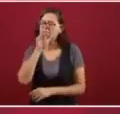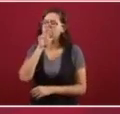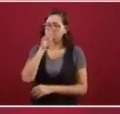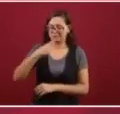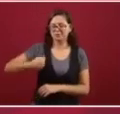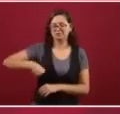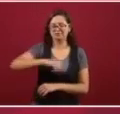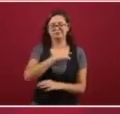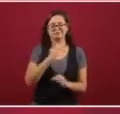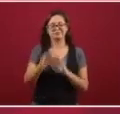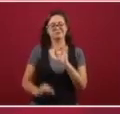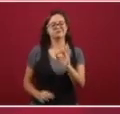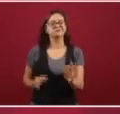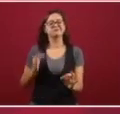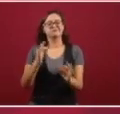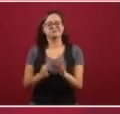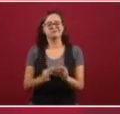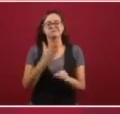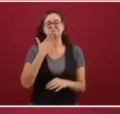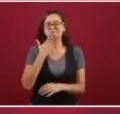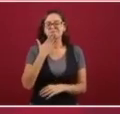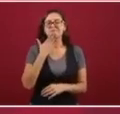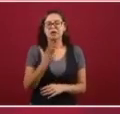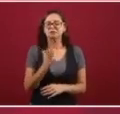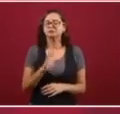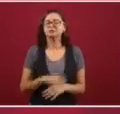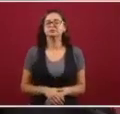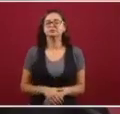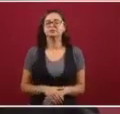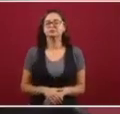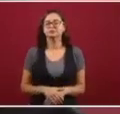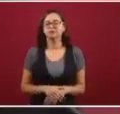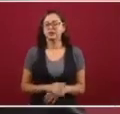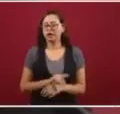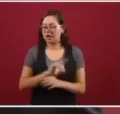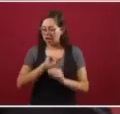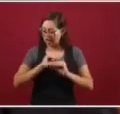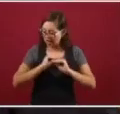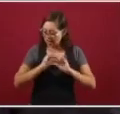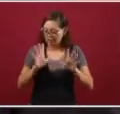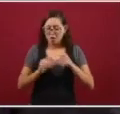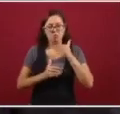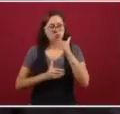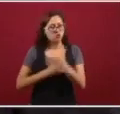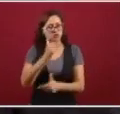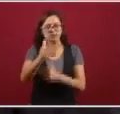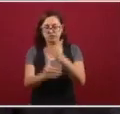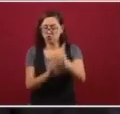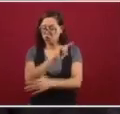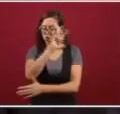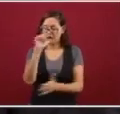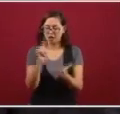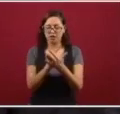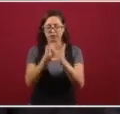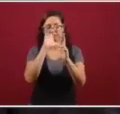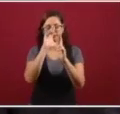y lo estamos haciendo respetando todo el procedimiento legal.